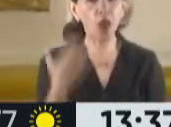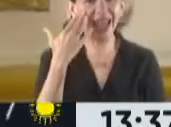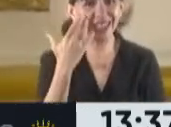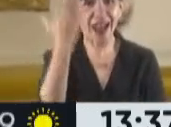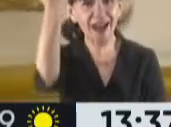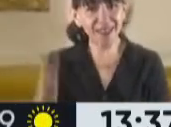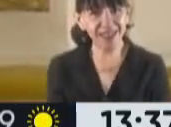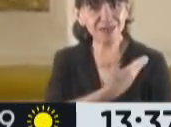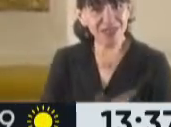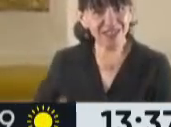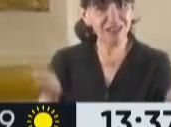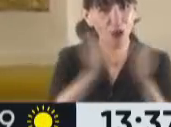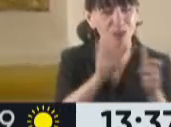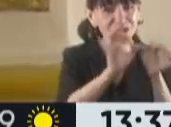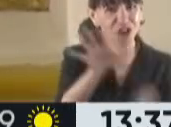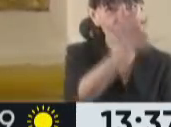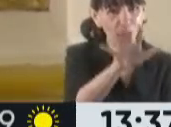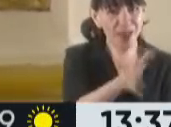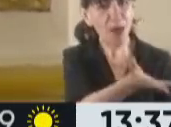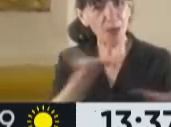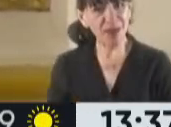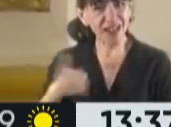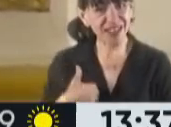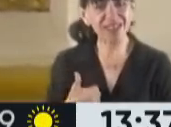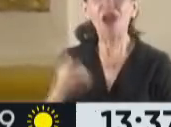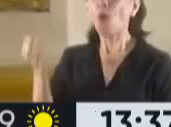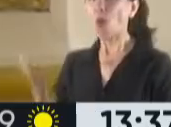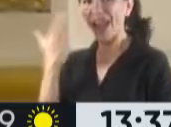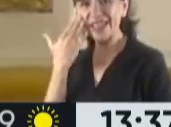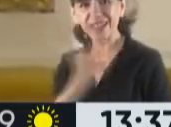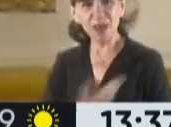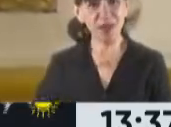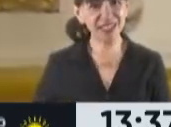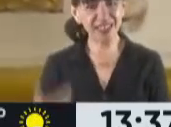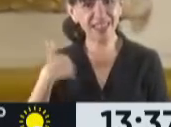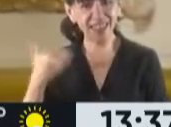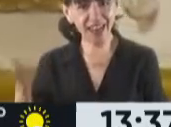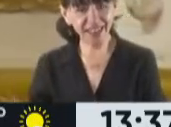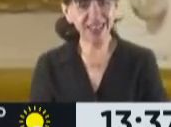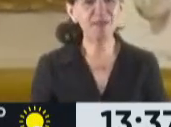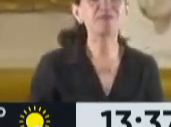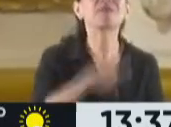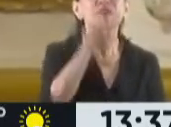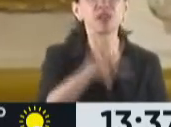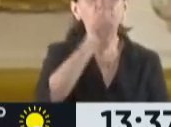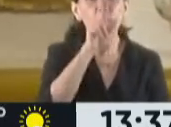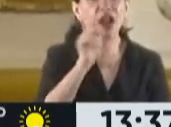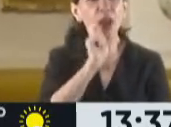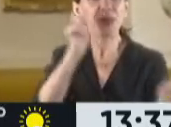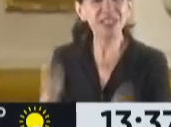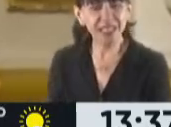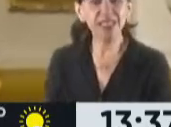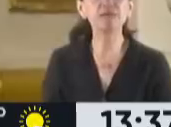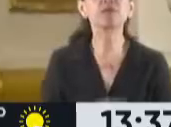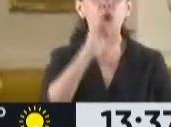la República Argentina. Buenas tardes, presidente de nuestro país. A la funcionaria que nos visita, le comento que hace un mes tenía la oportunidad de